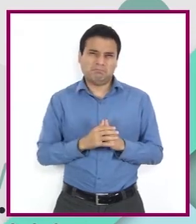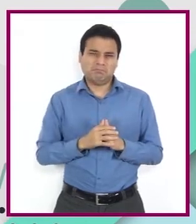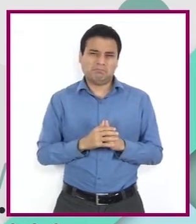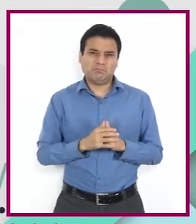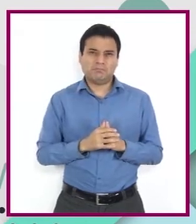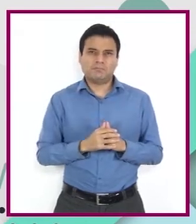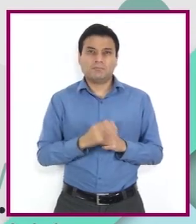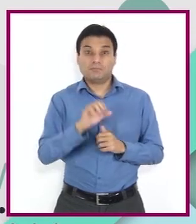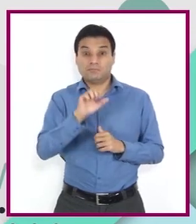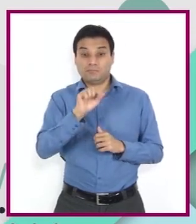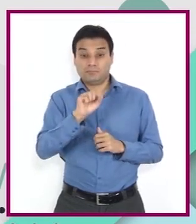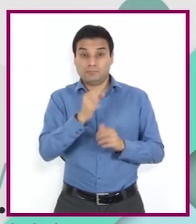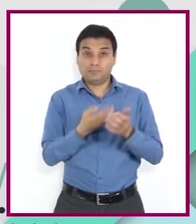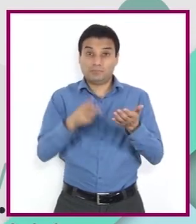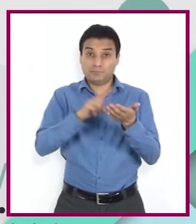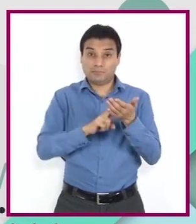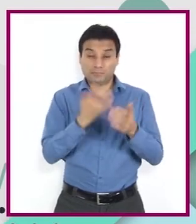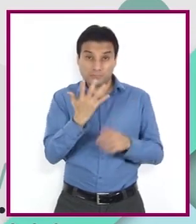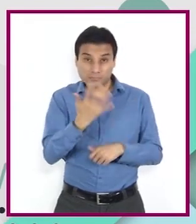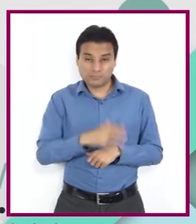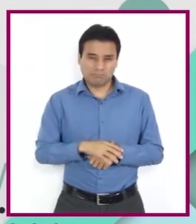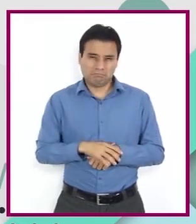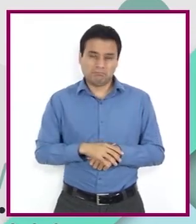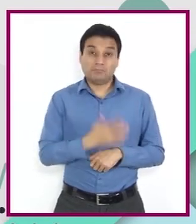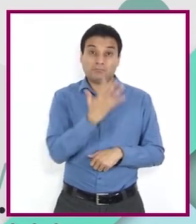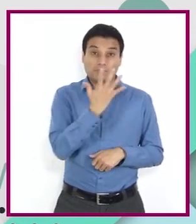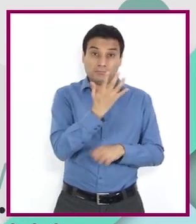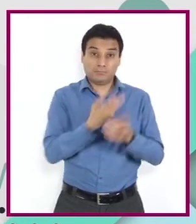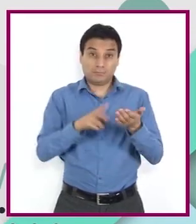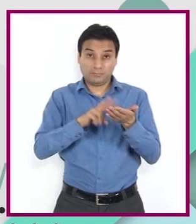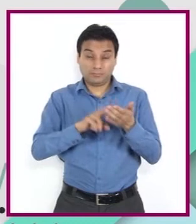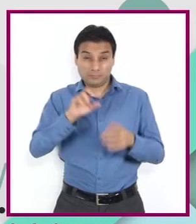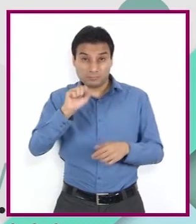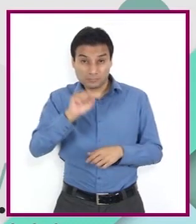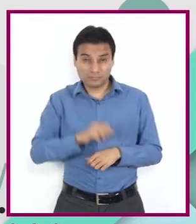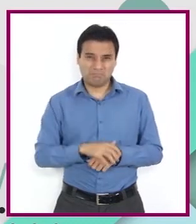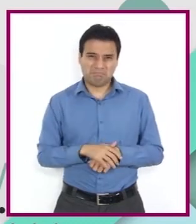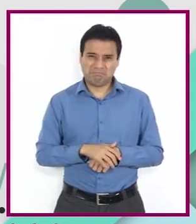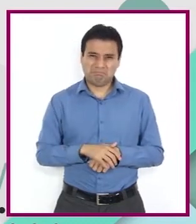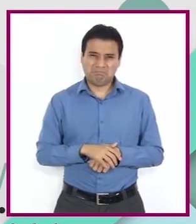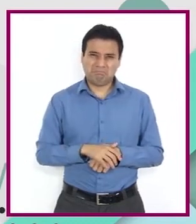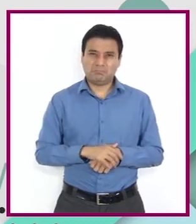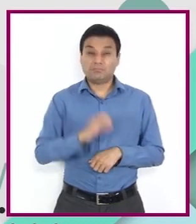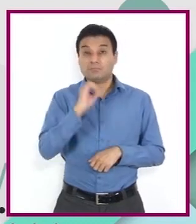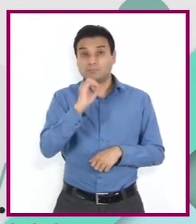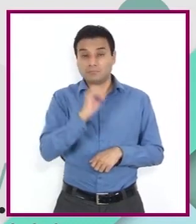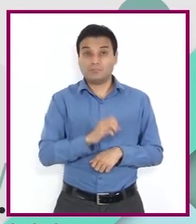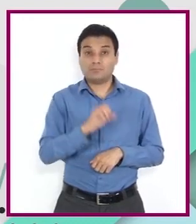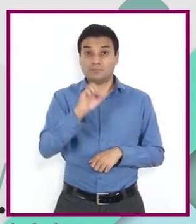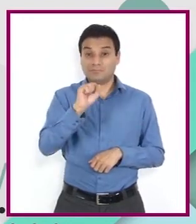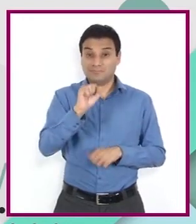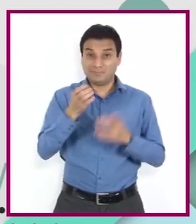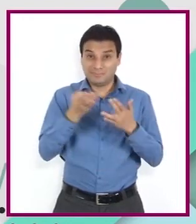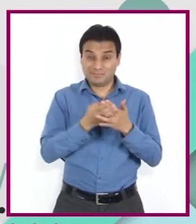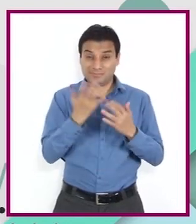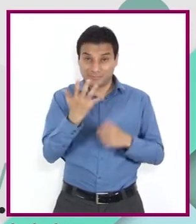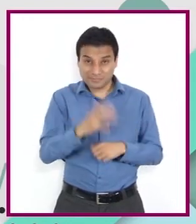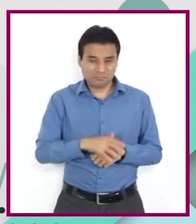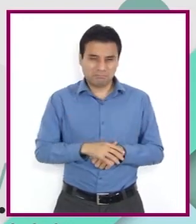60, ni 60 es el doble de 5. Tampoco 5 es la mitad de 60, ni 60 es la mitad de